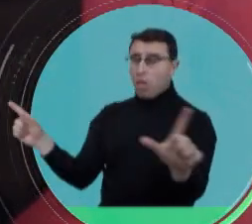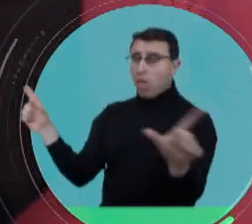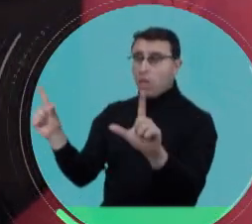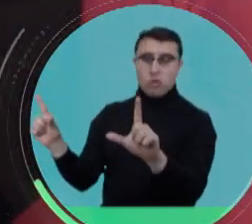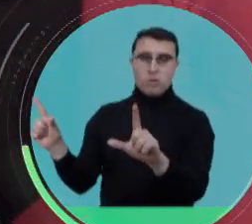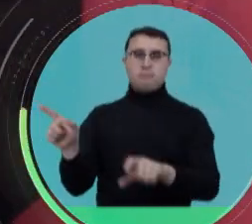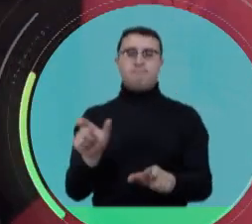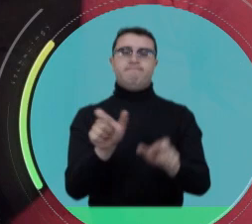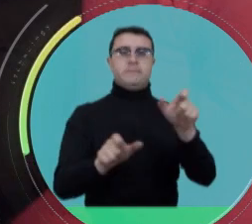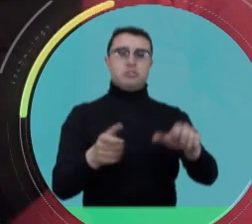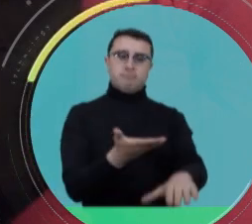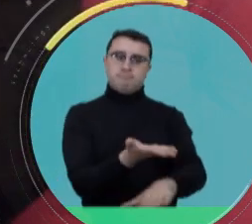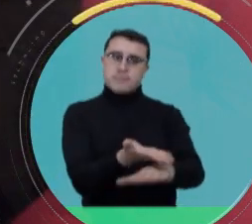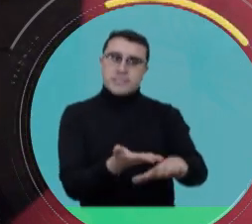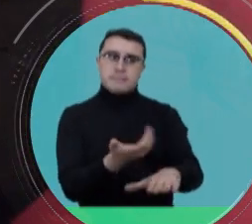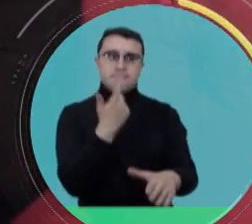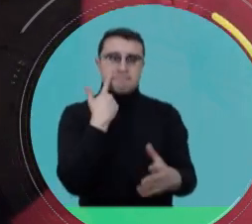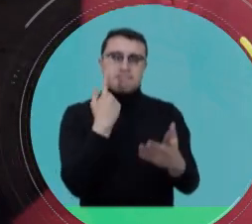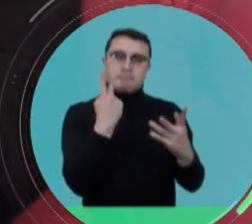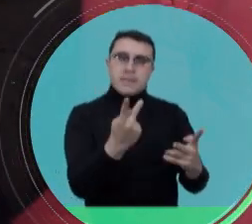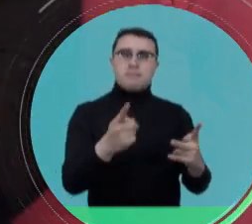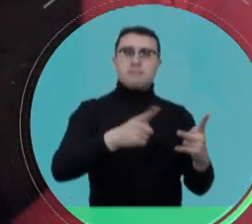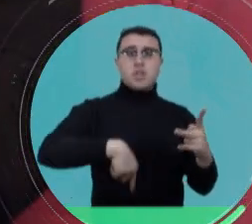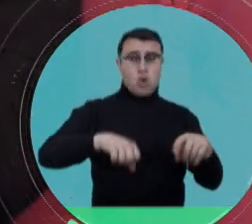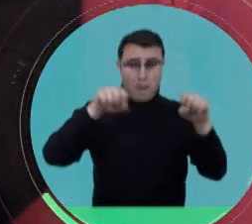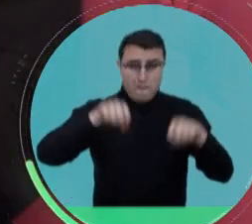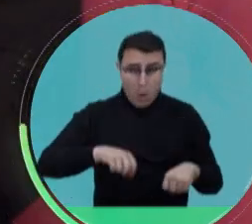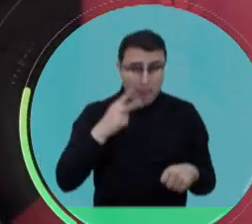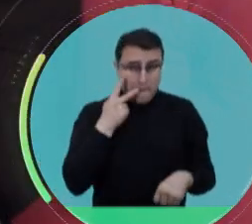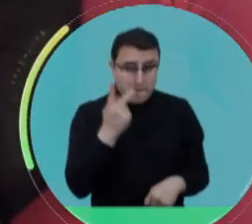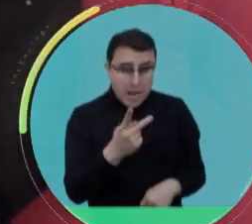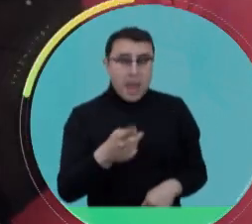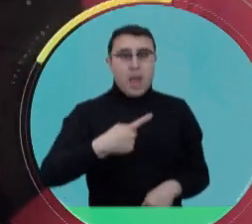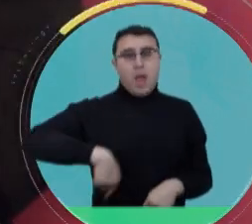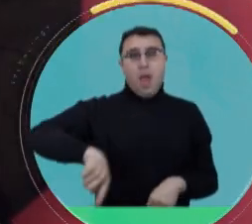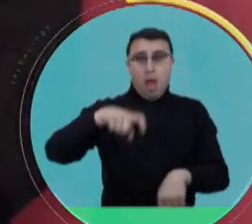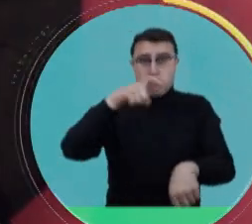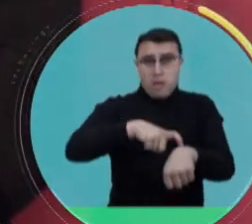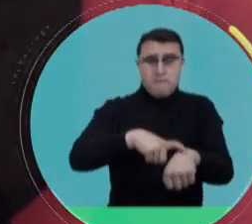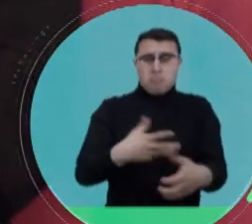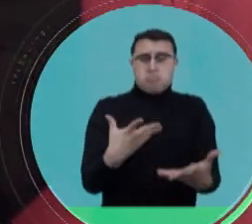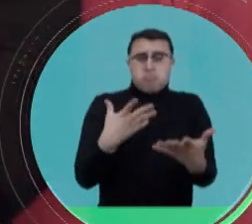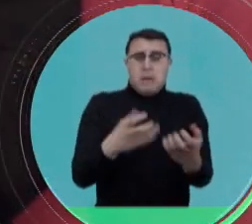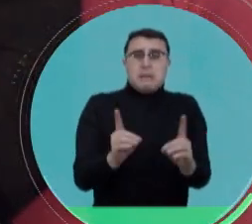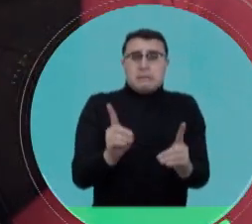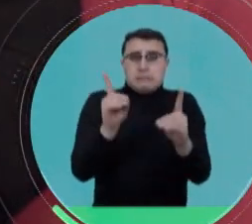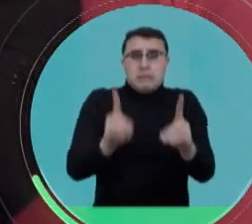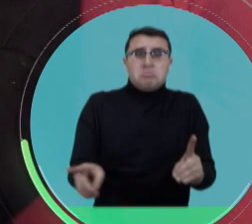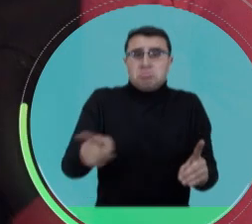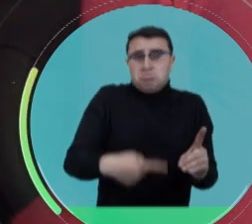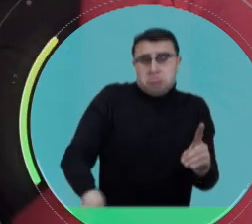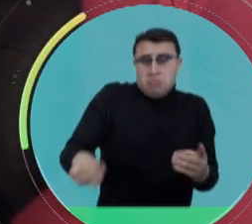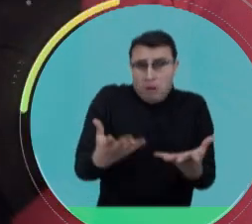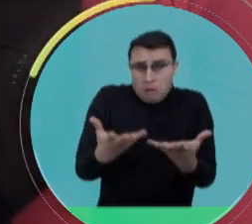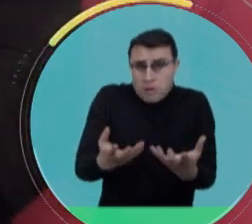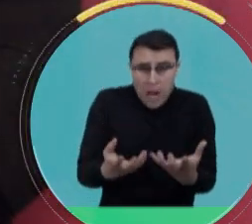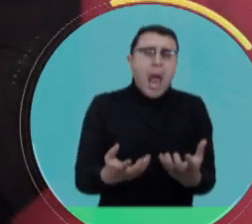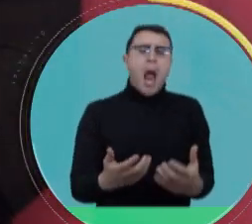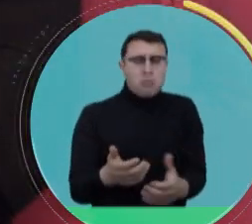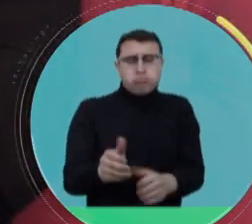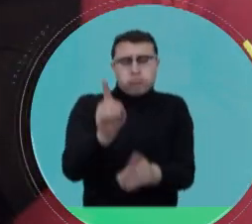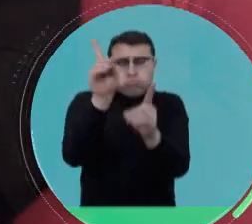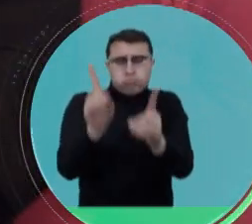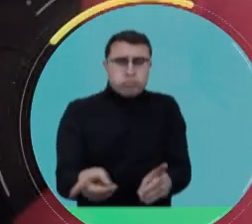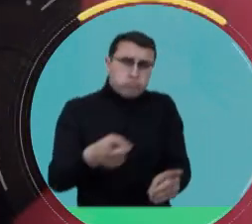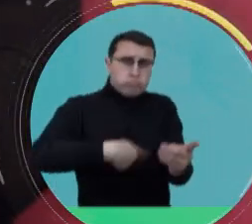ve un contenido completo la gente exige que ver la gente ve lo que quiere ver al al tiempo que lo quiere ver en